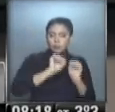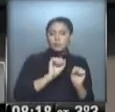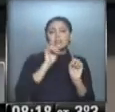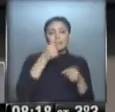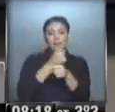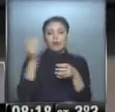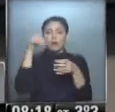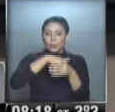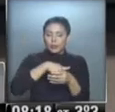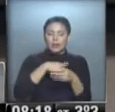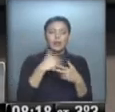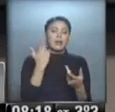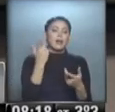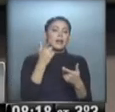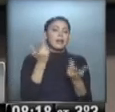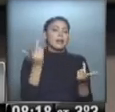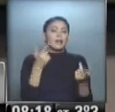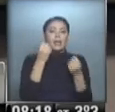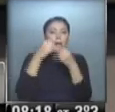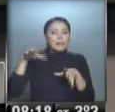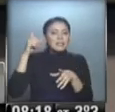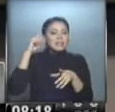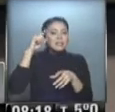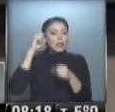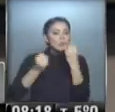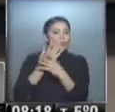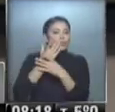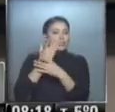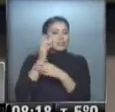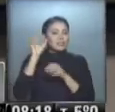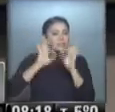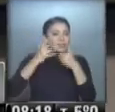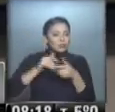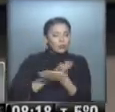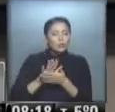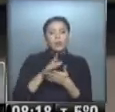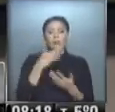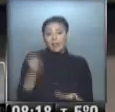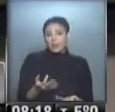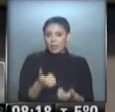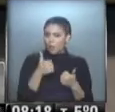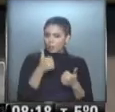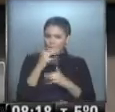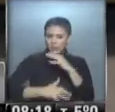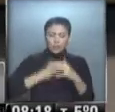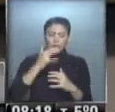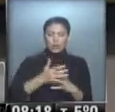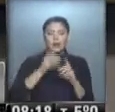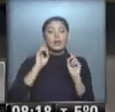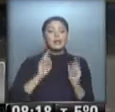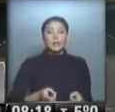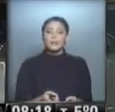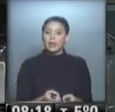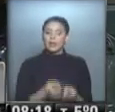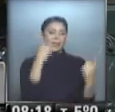al empleo, que han generado algún emprendimiento y que la verdad ha tenido muy buen desarrollo. Y también